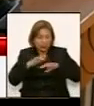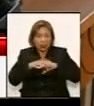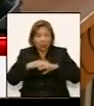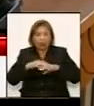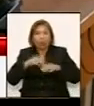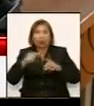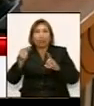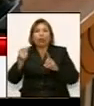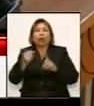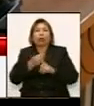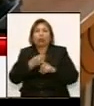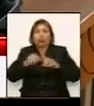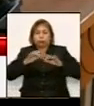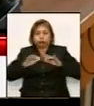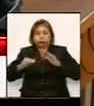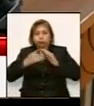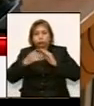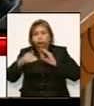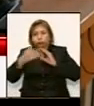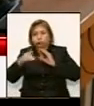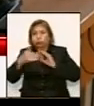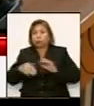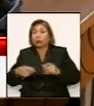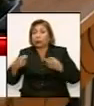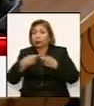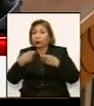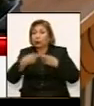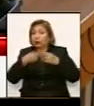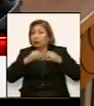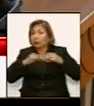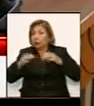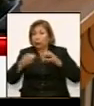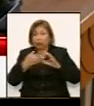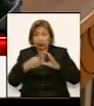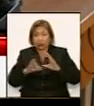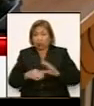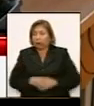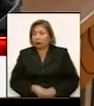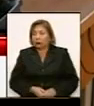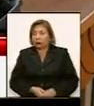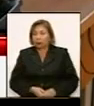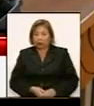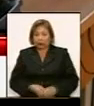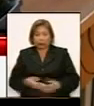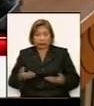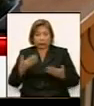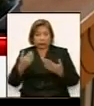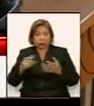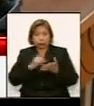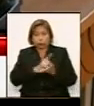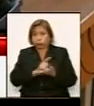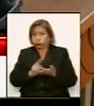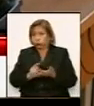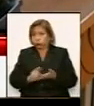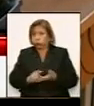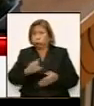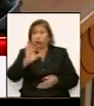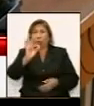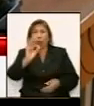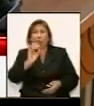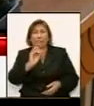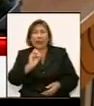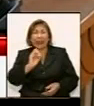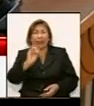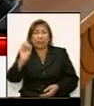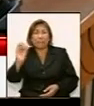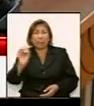la violencia en línea se está dando principalmente por redes sociales. Como van a ver en el informe o el resumen ejecutivo, 90%